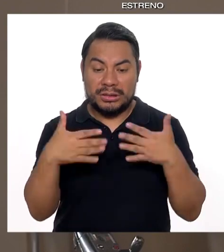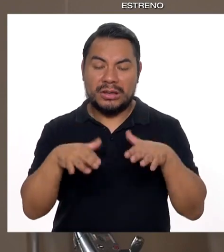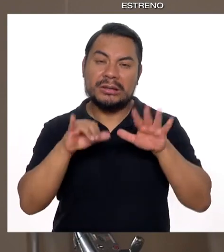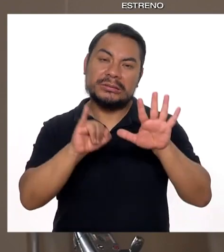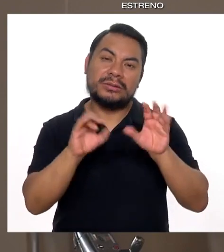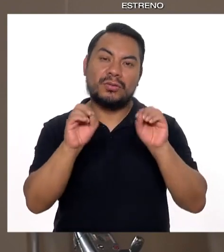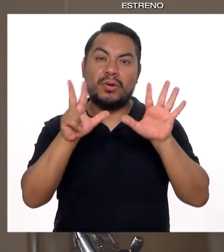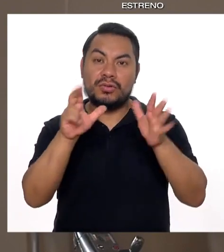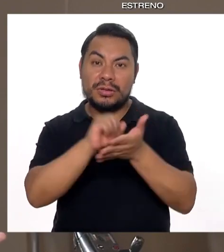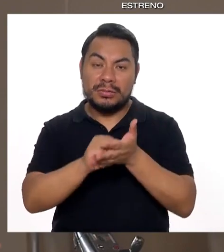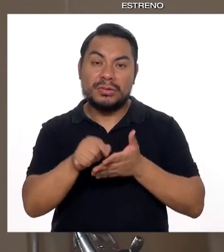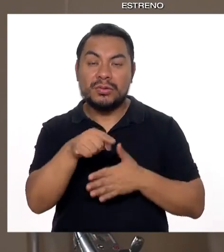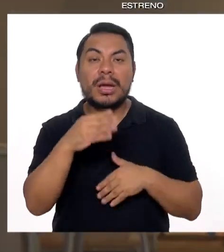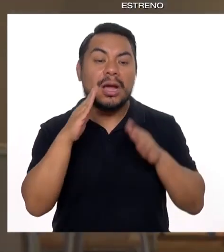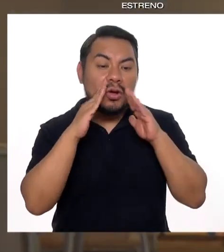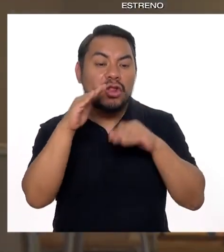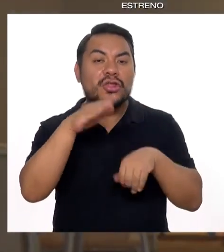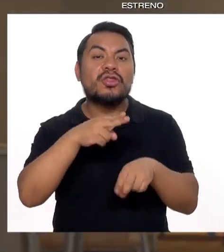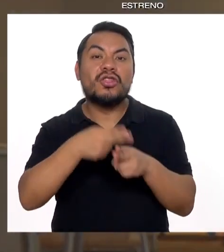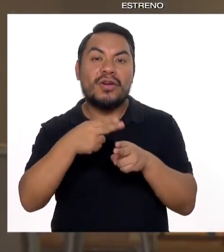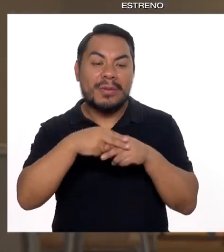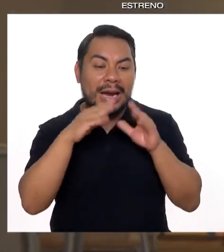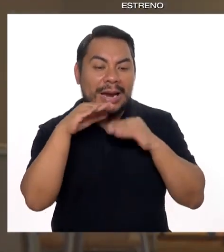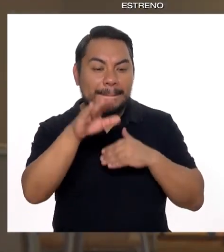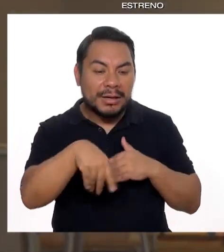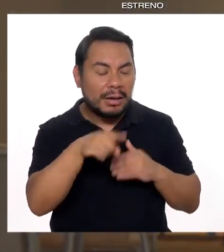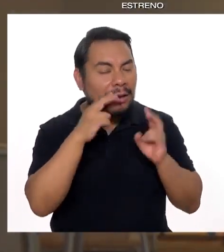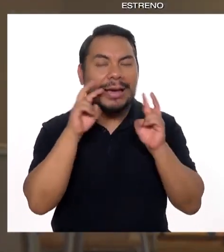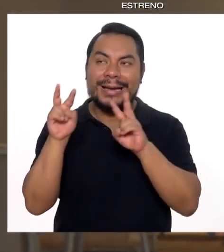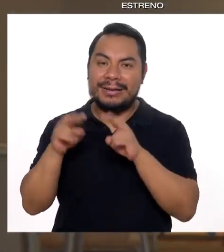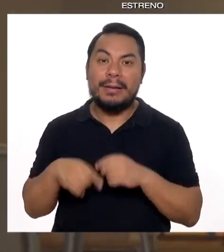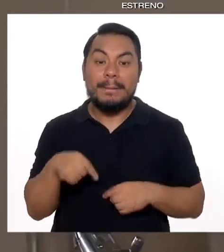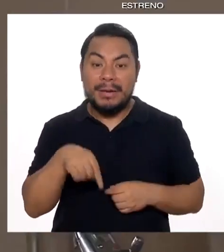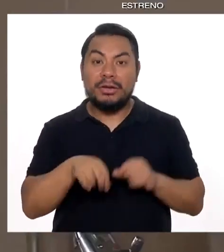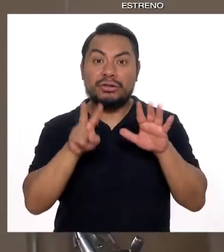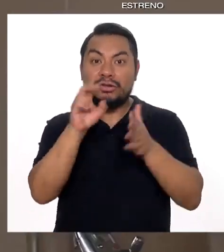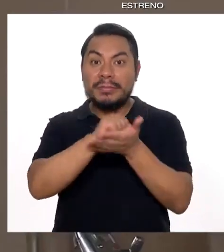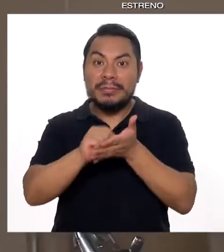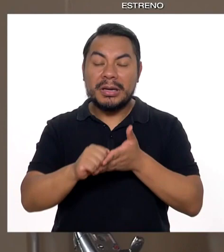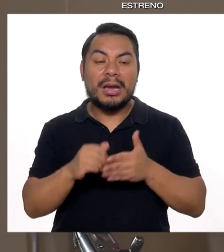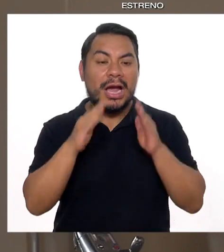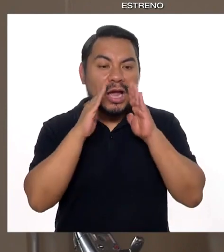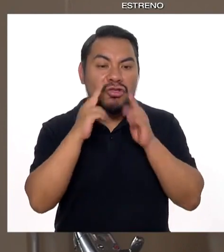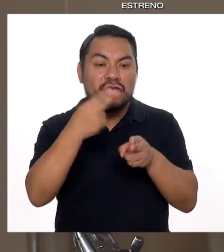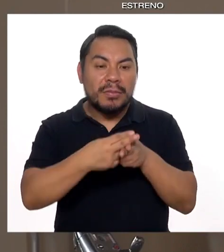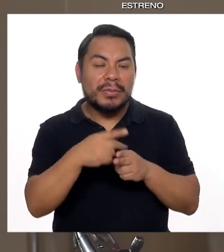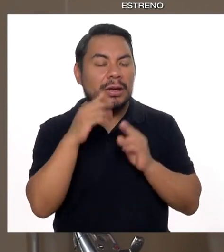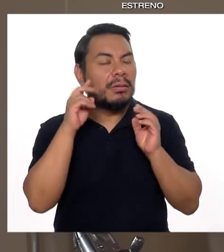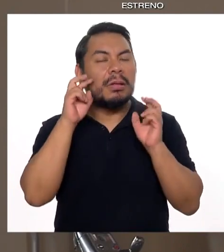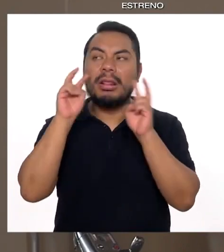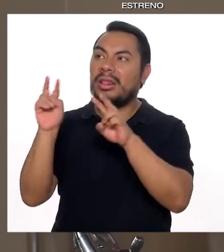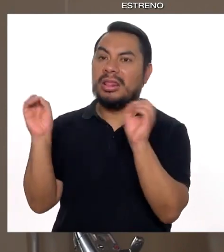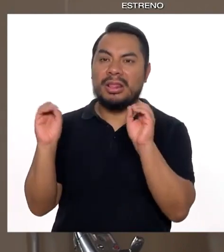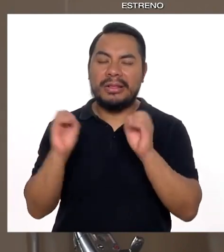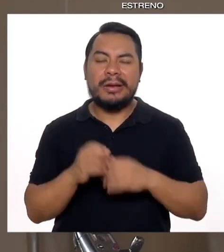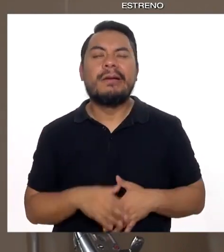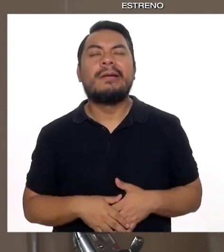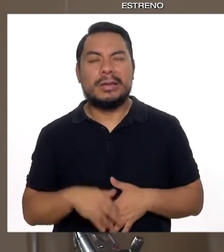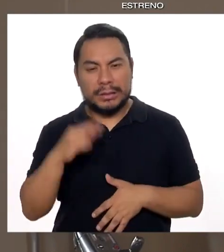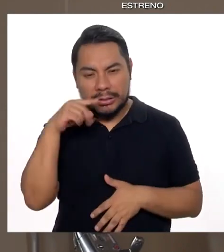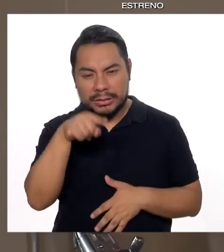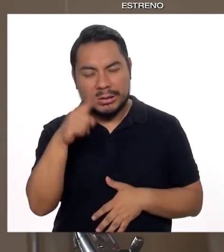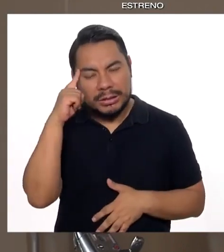los 6, 8 meses tú lo llamas por su nombre y voltea. Claro. Pero un niño que ya tiene 12 meses y no atiende al llamado por su nombre, esa es una primera